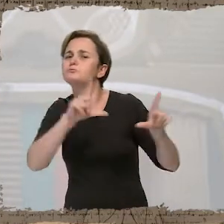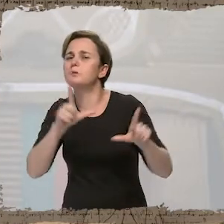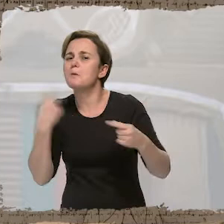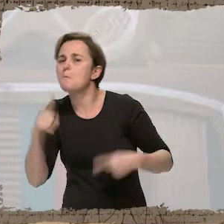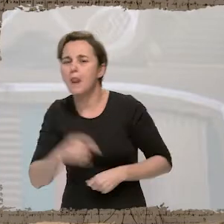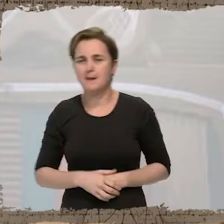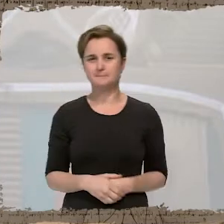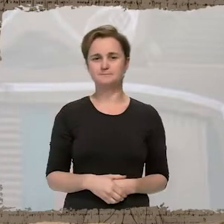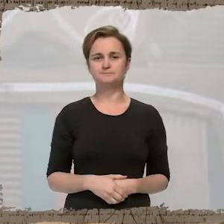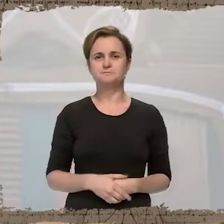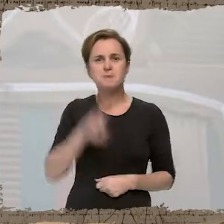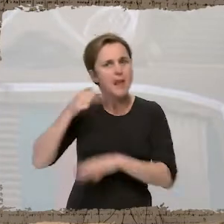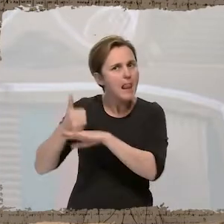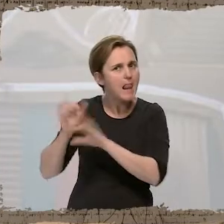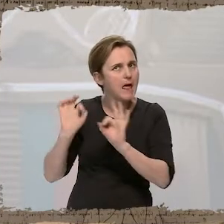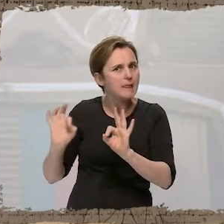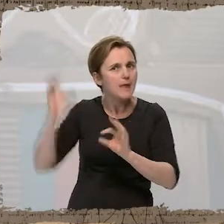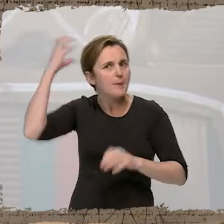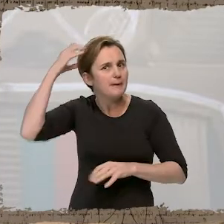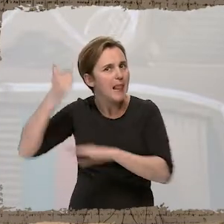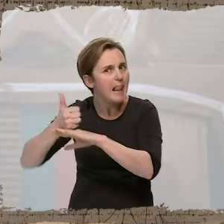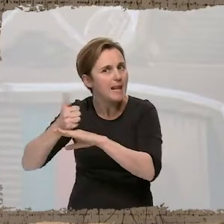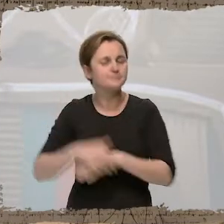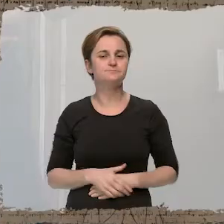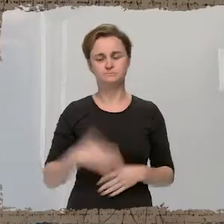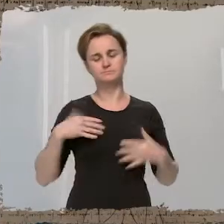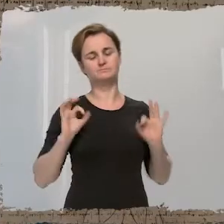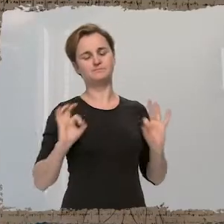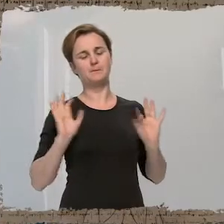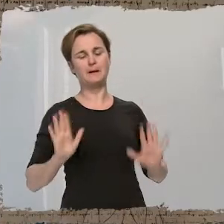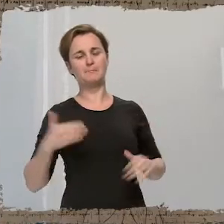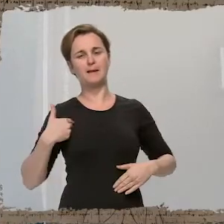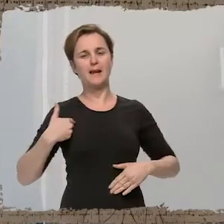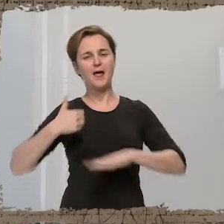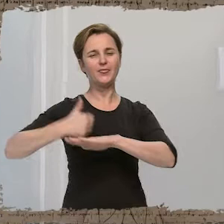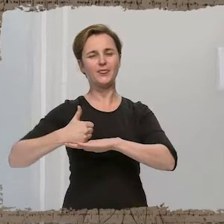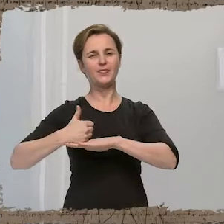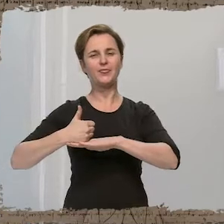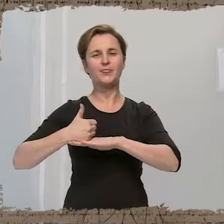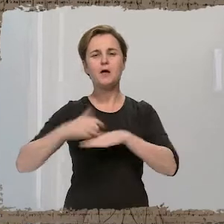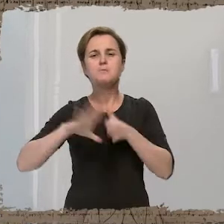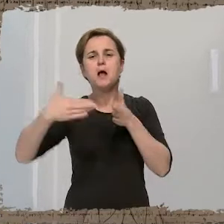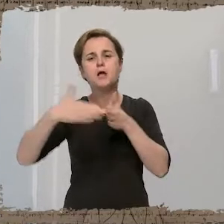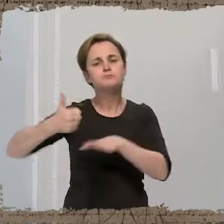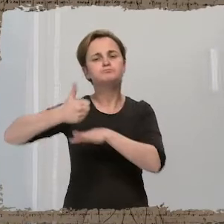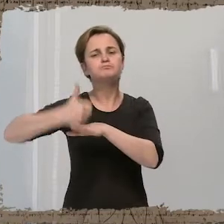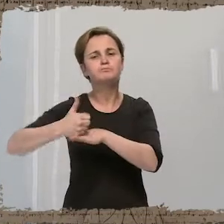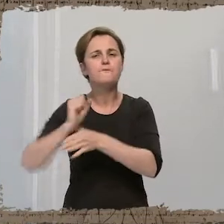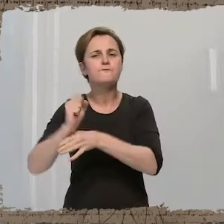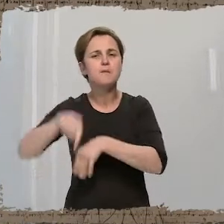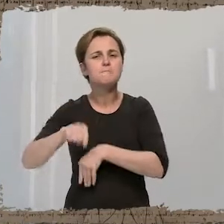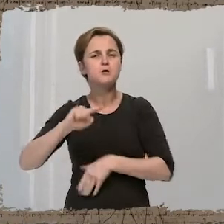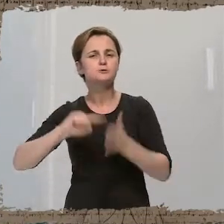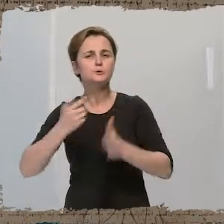fueron sus temas favoritos me parece que están línea pick-up y quina así es camila aquí estamos nuevamente la intersección de dos calles muy